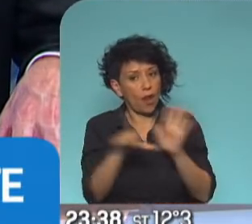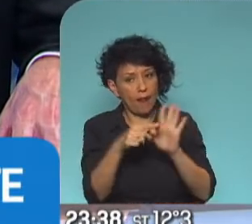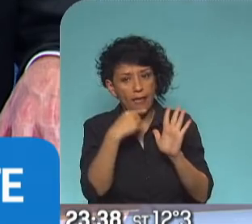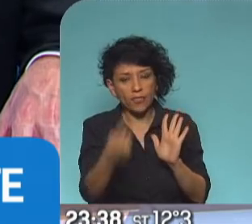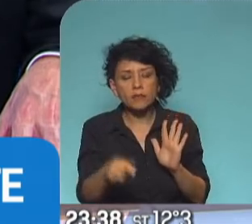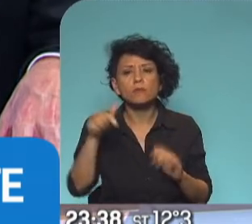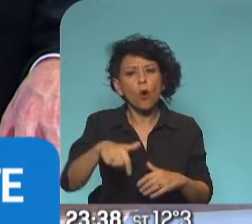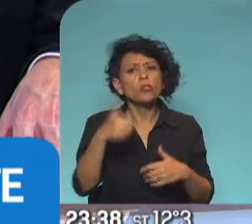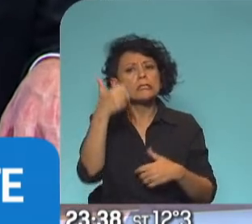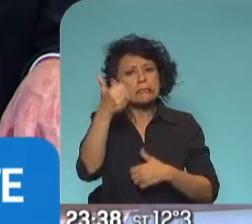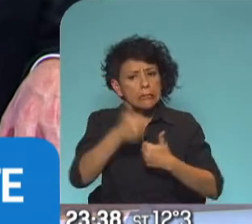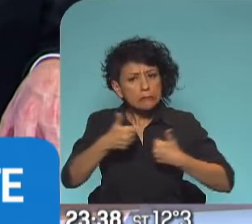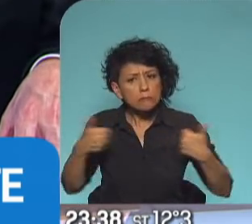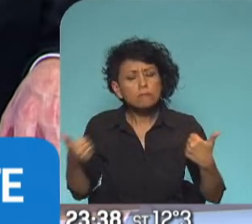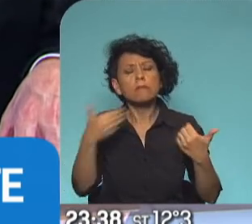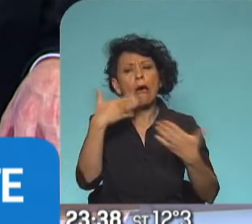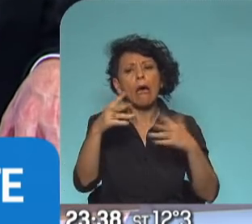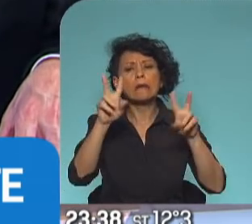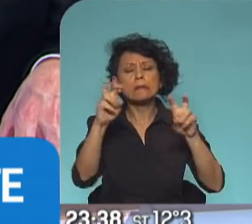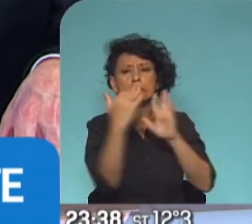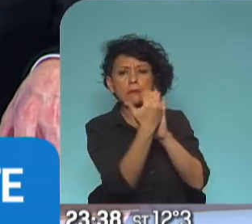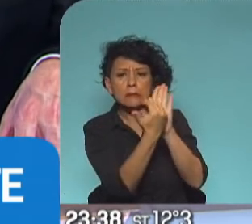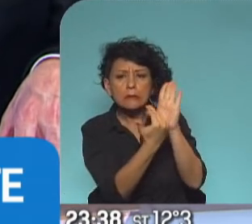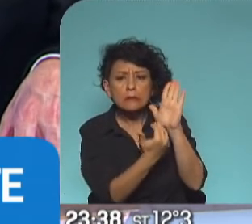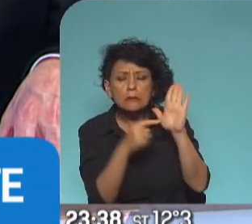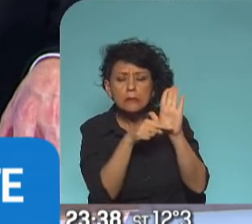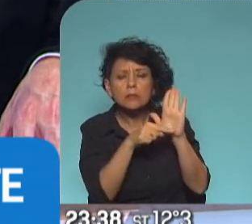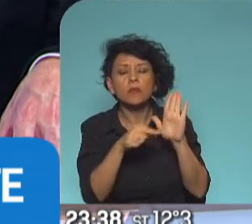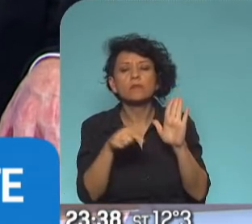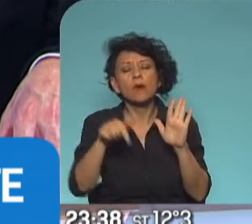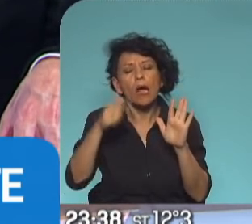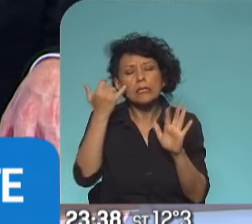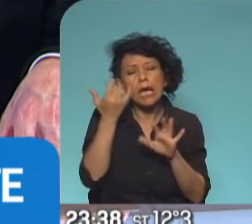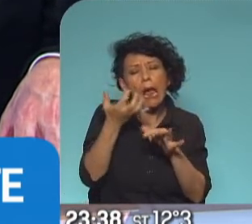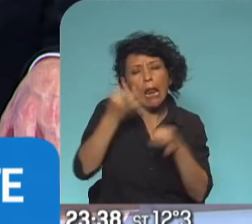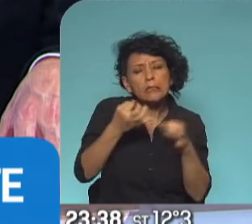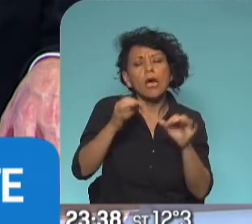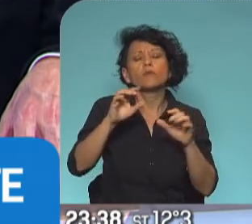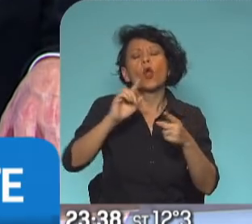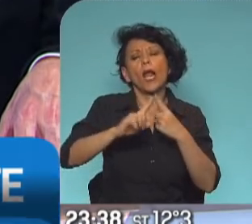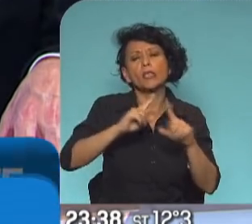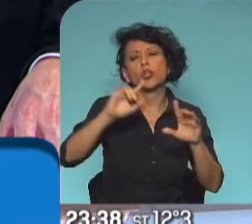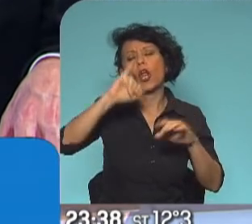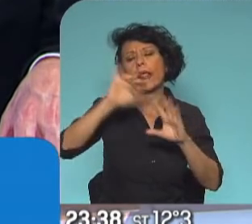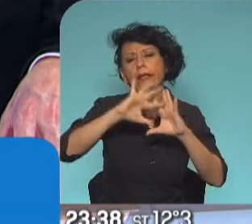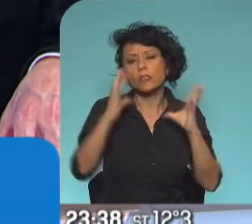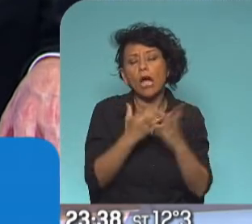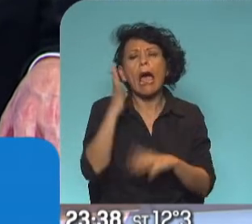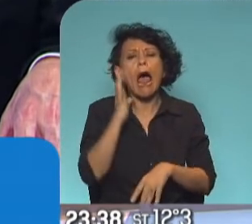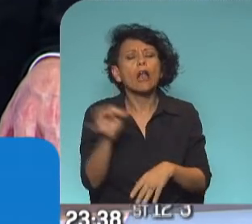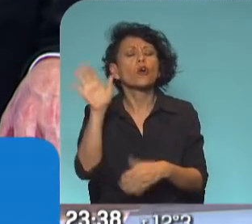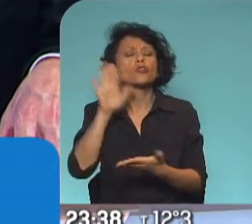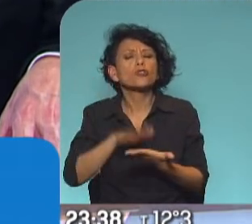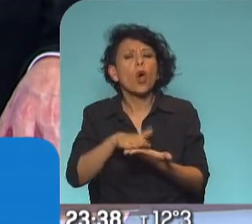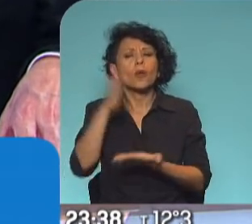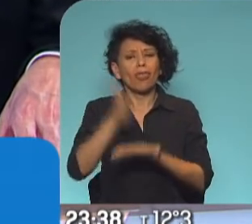presidenciales debatieron 4 ejes temáticos, analizamos algo de lo que dejó ya relaciones internacionales, también algo del debate sobre el eje de